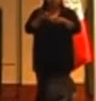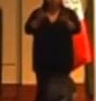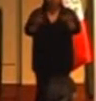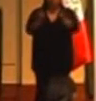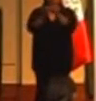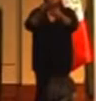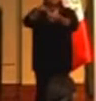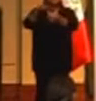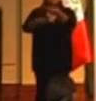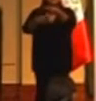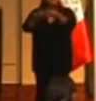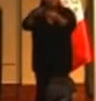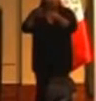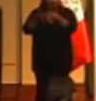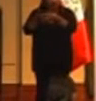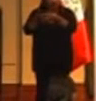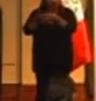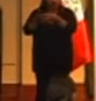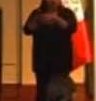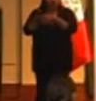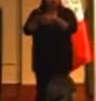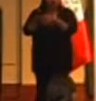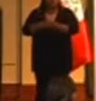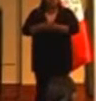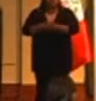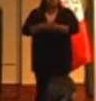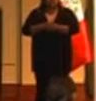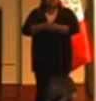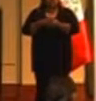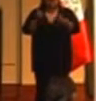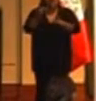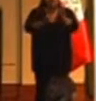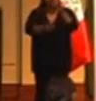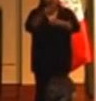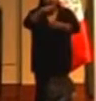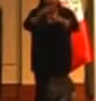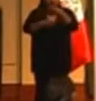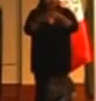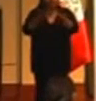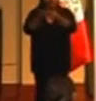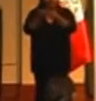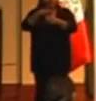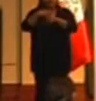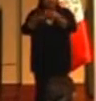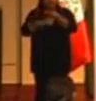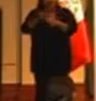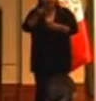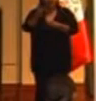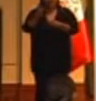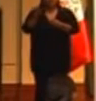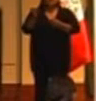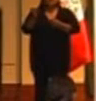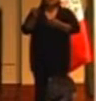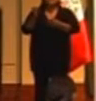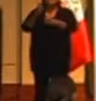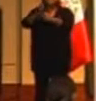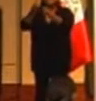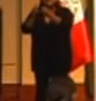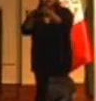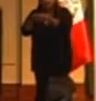juntas vecinales de la policía, hay vecinos de las juntas vecinales del